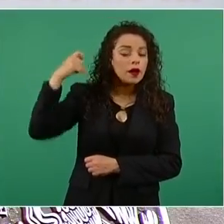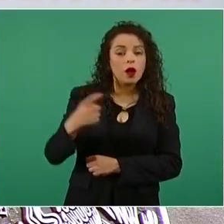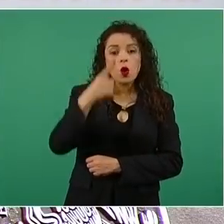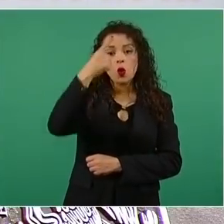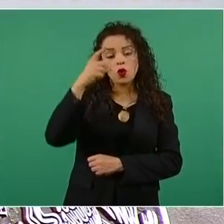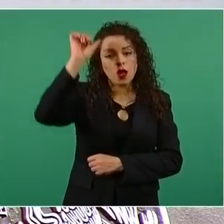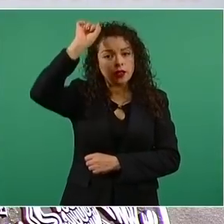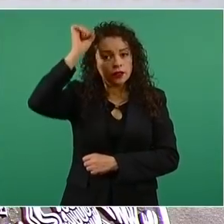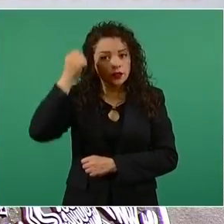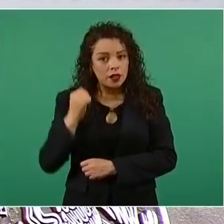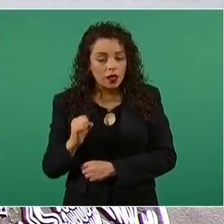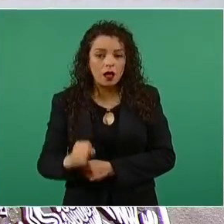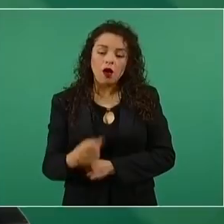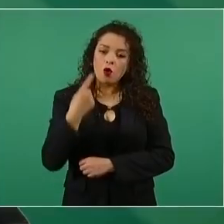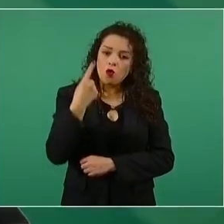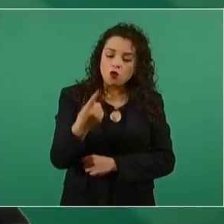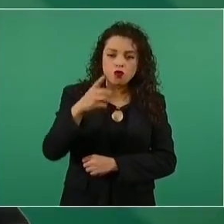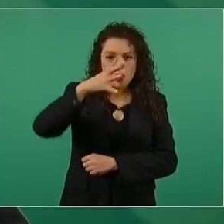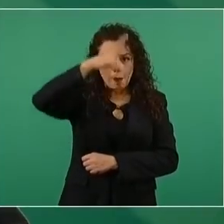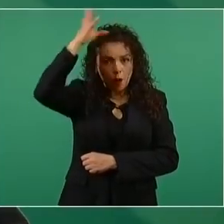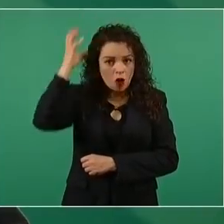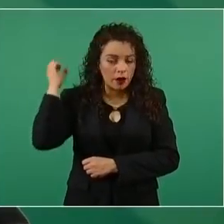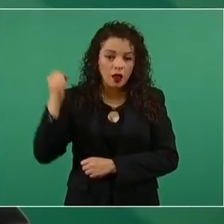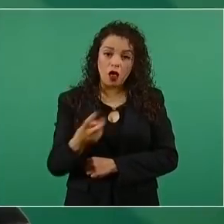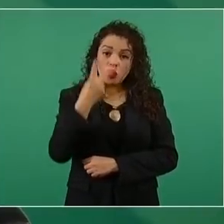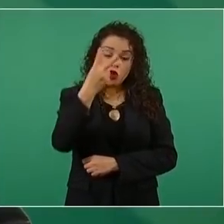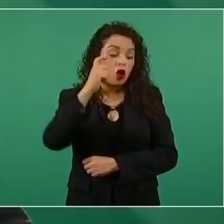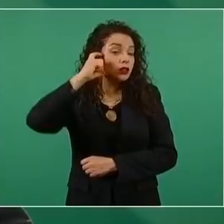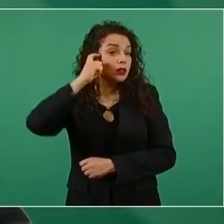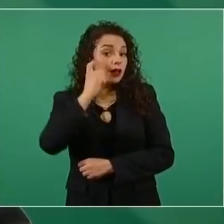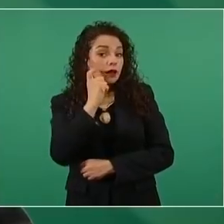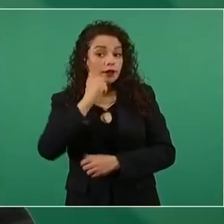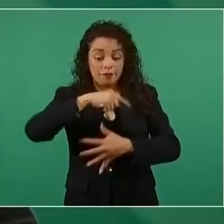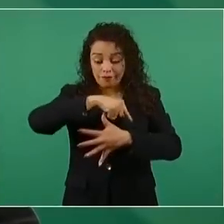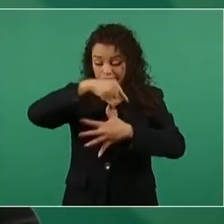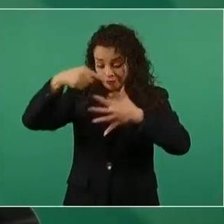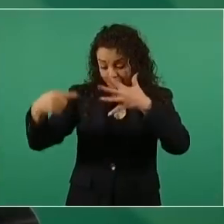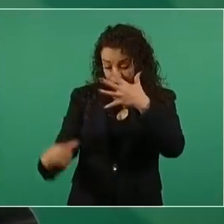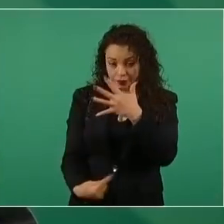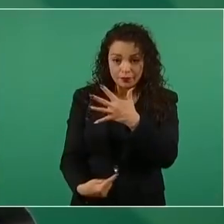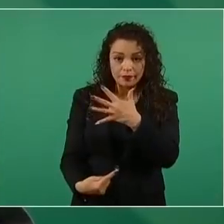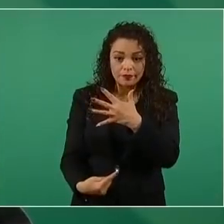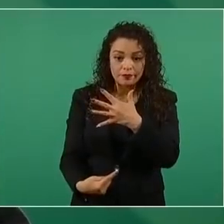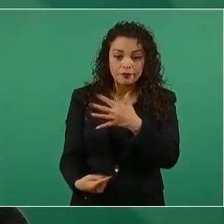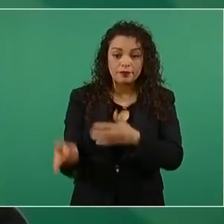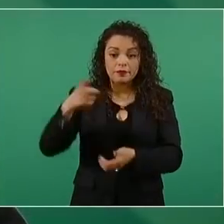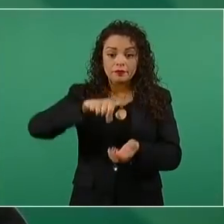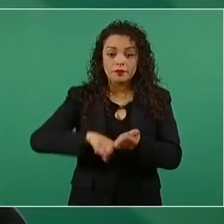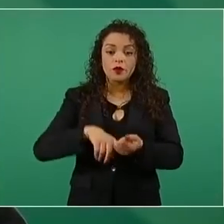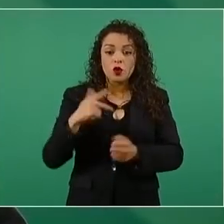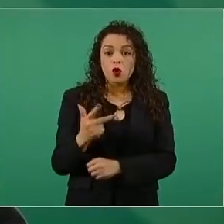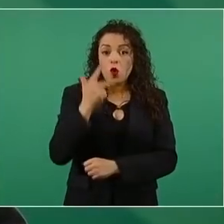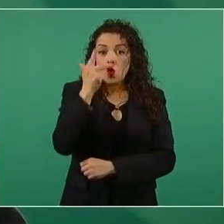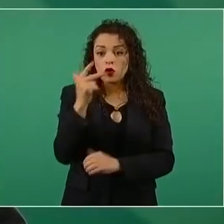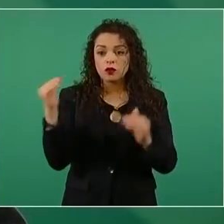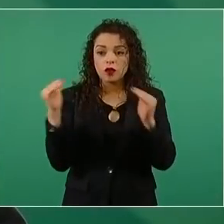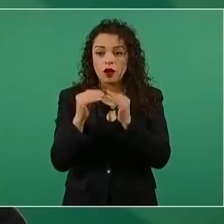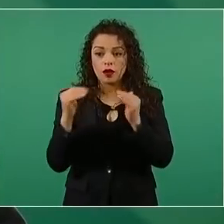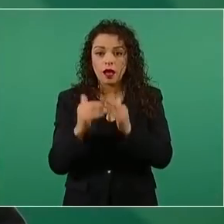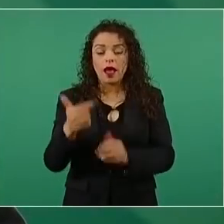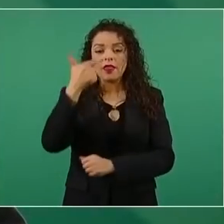Sinaloa, 1 en Morelos y 2 en Guerrero, de los cuales son 8 casas habitación,